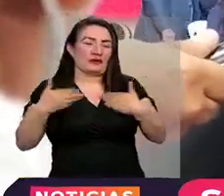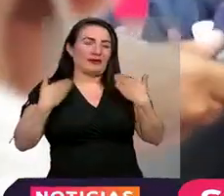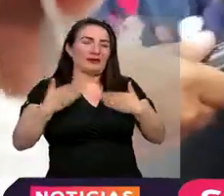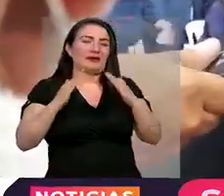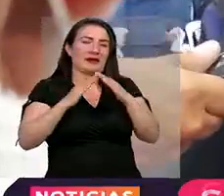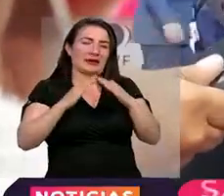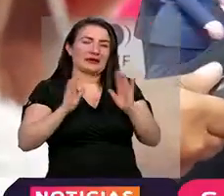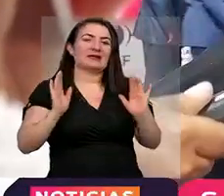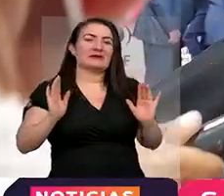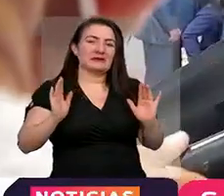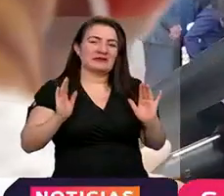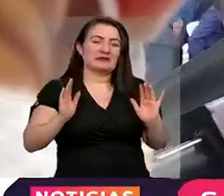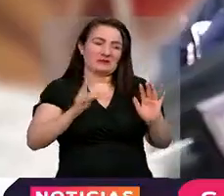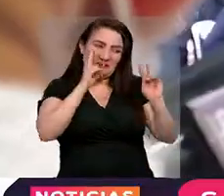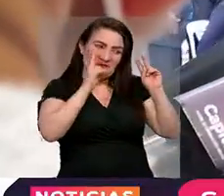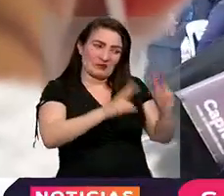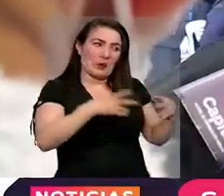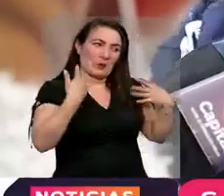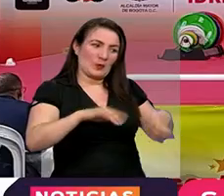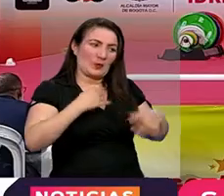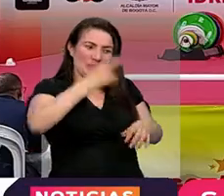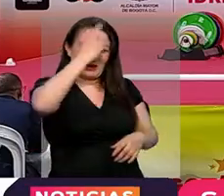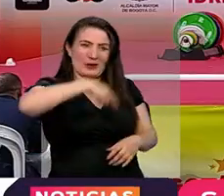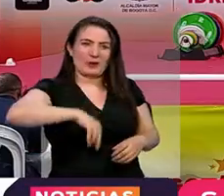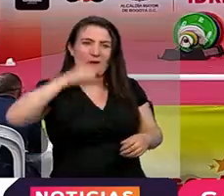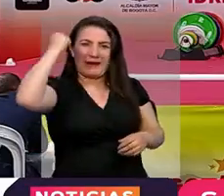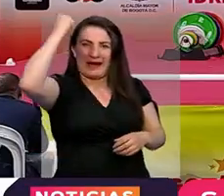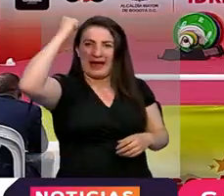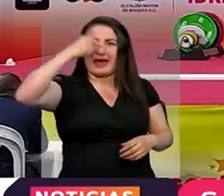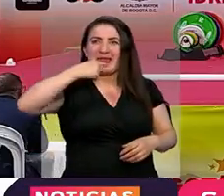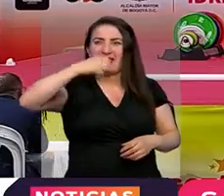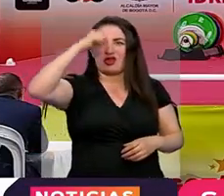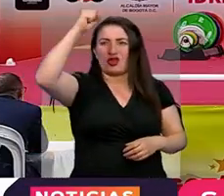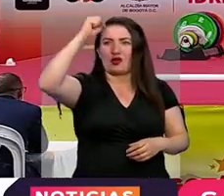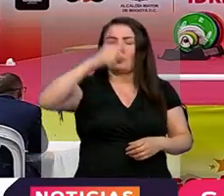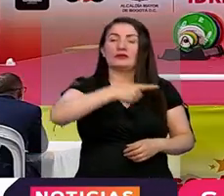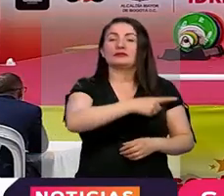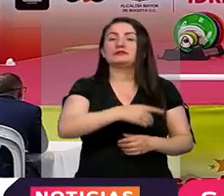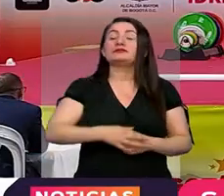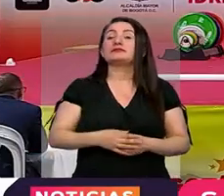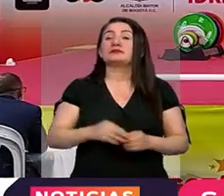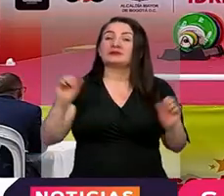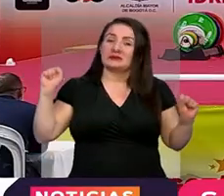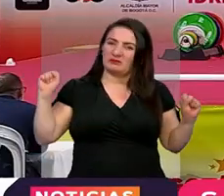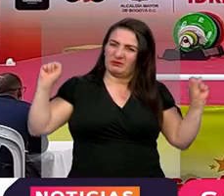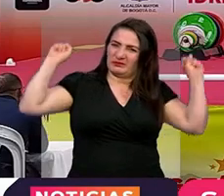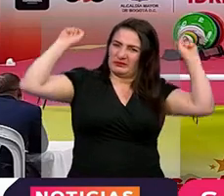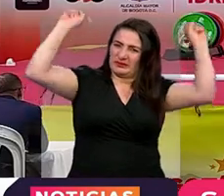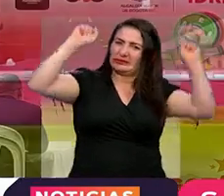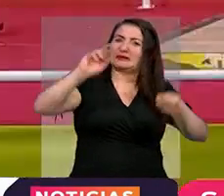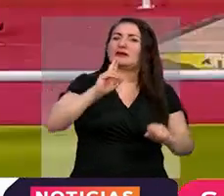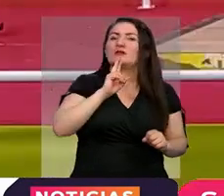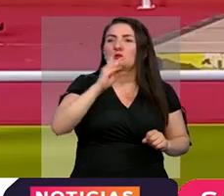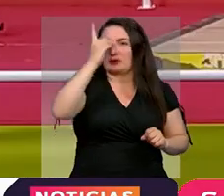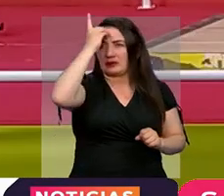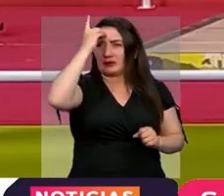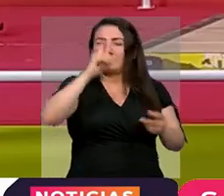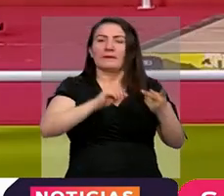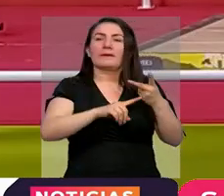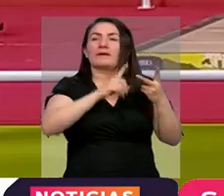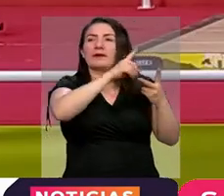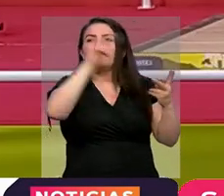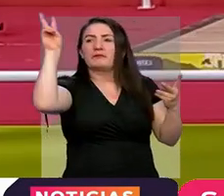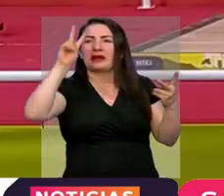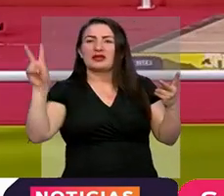y que me diera campeón porque primera vez que viene. En el arranque la mano fue contra Zacarías Bonal de República Dominicana y Keidomar Vallenilla